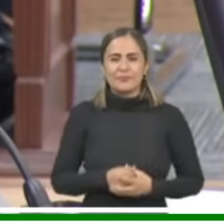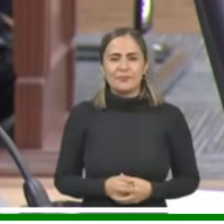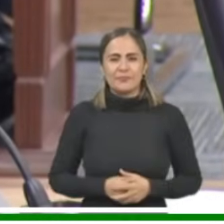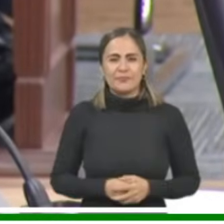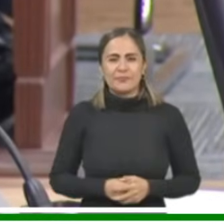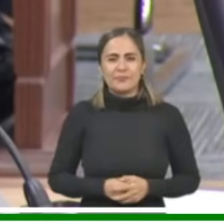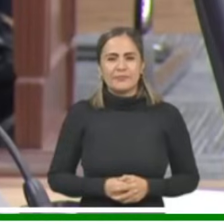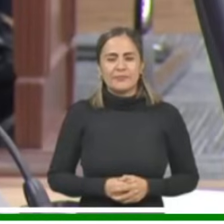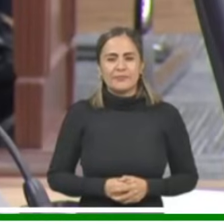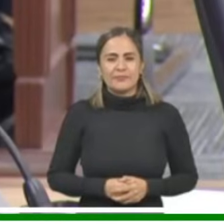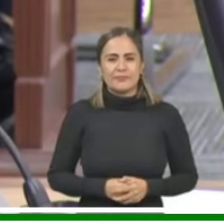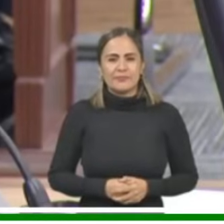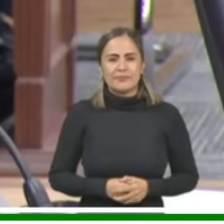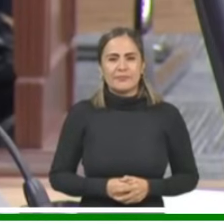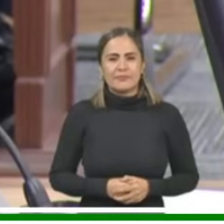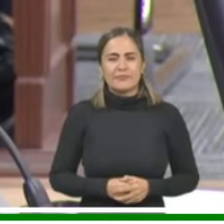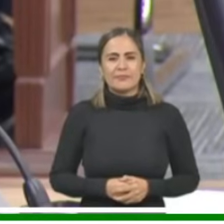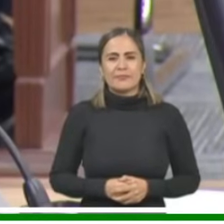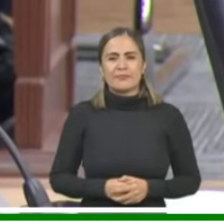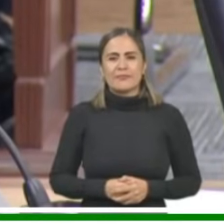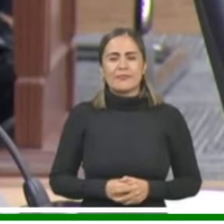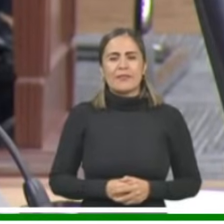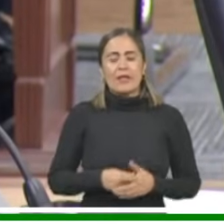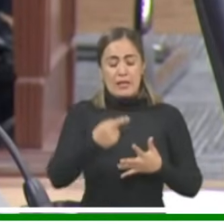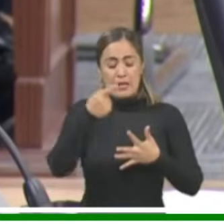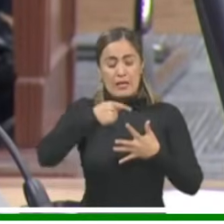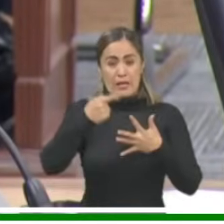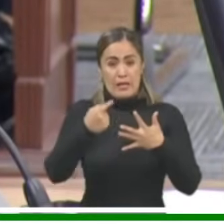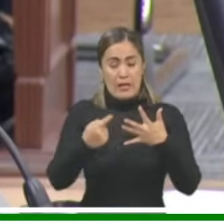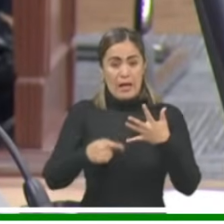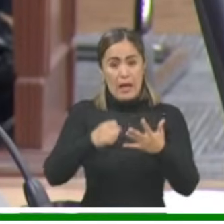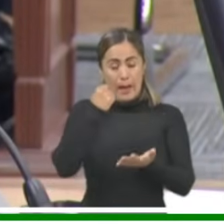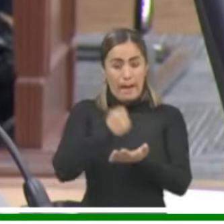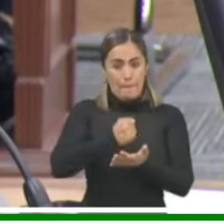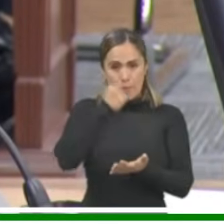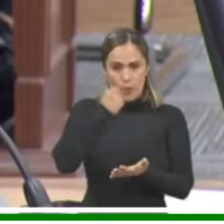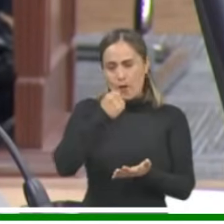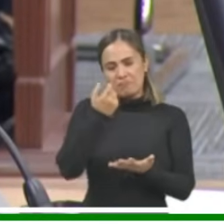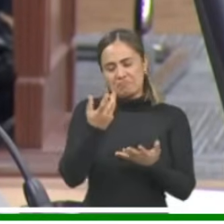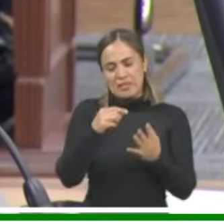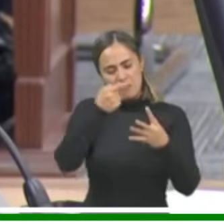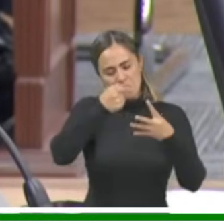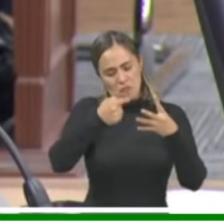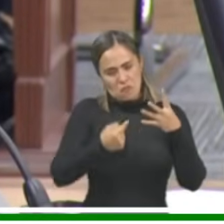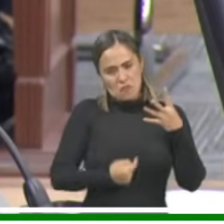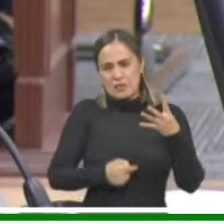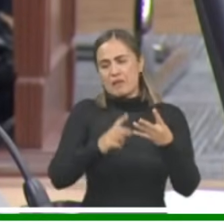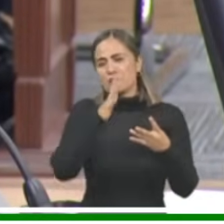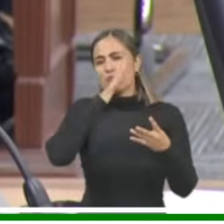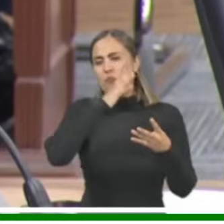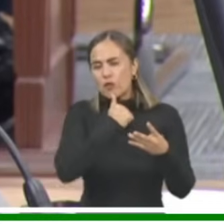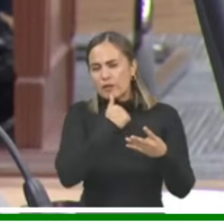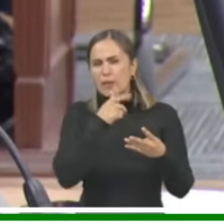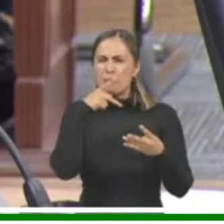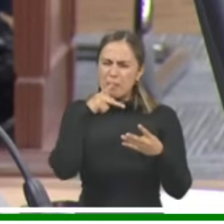que por las formas no podría aprobarse en este momento, si bien a mí me parecería correcto que se llevara